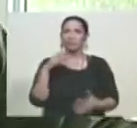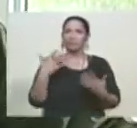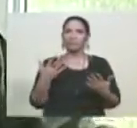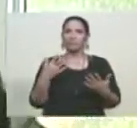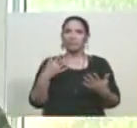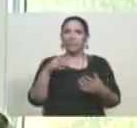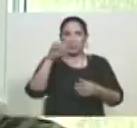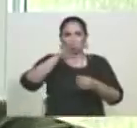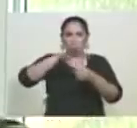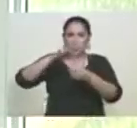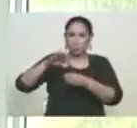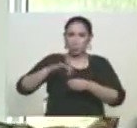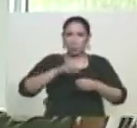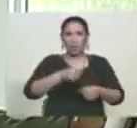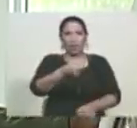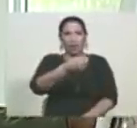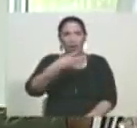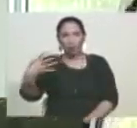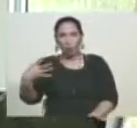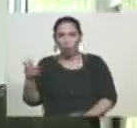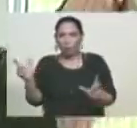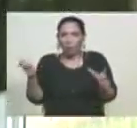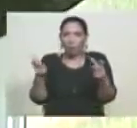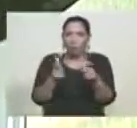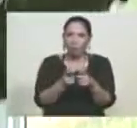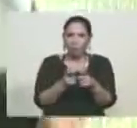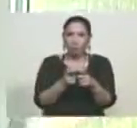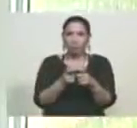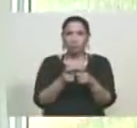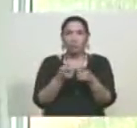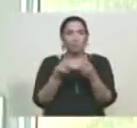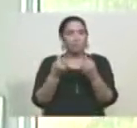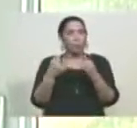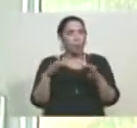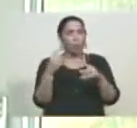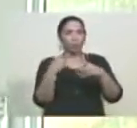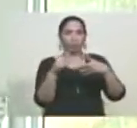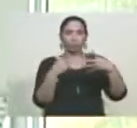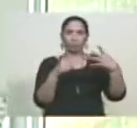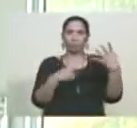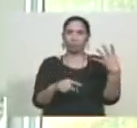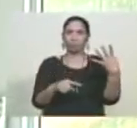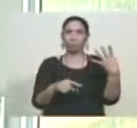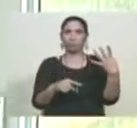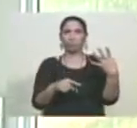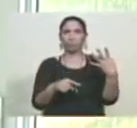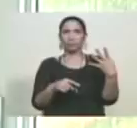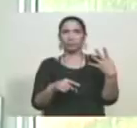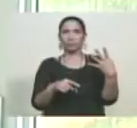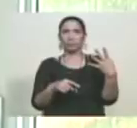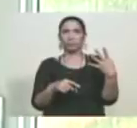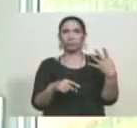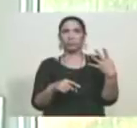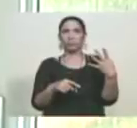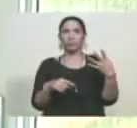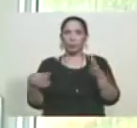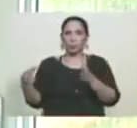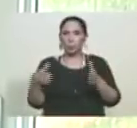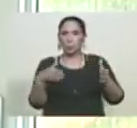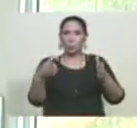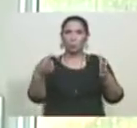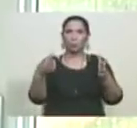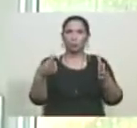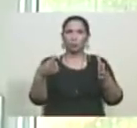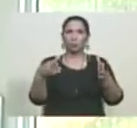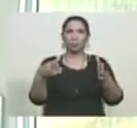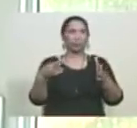siembra de arroz se ve minimizada, y así como eso muchos otros casos. Quebrada Corozal y Quebrada Jate